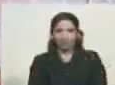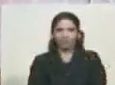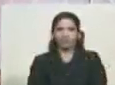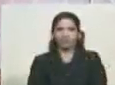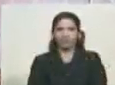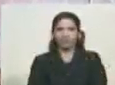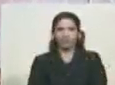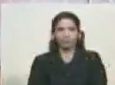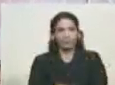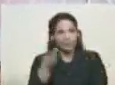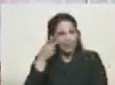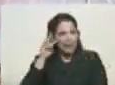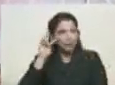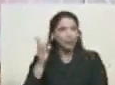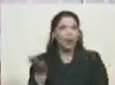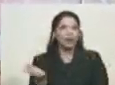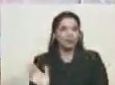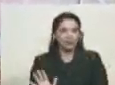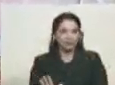¡Qué casualidad!